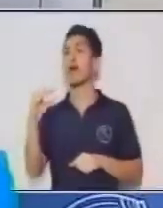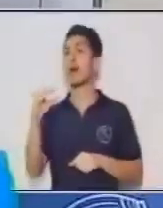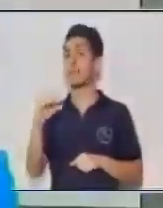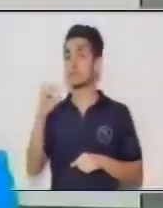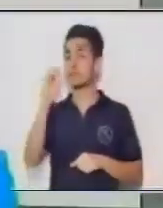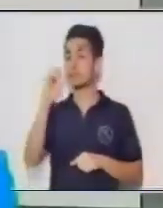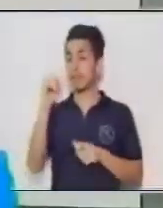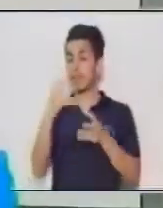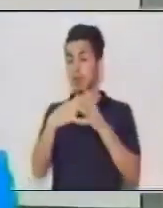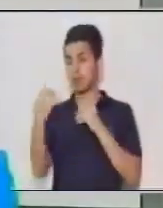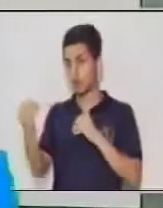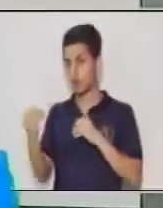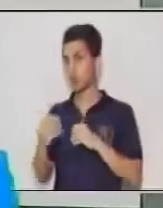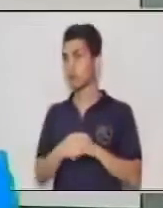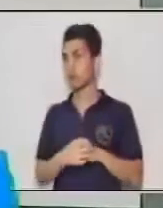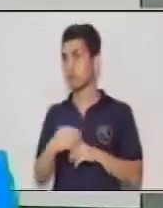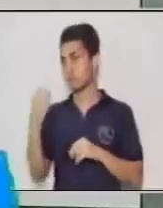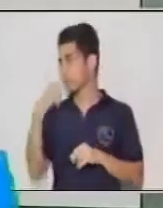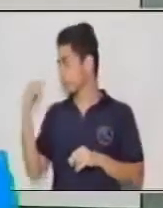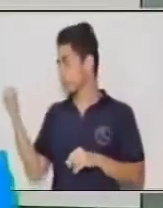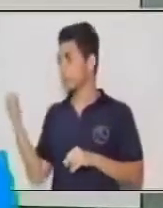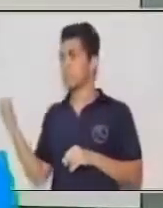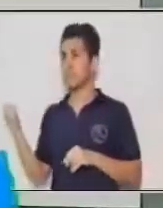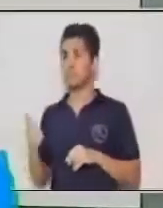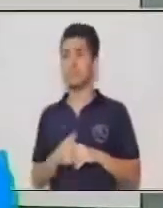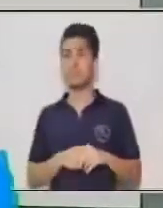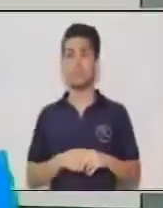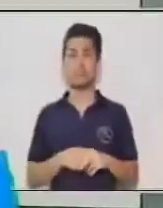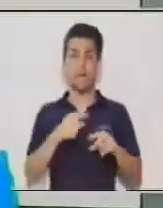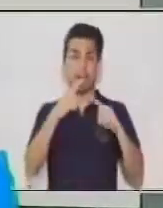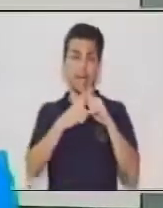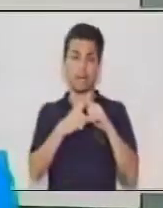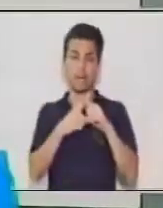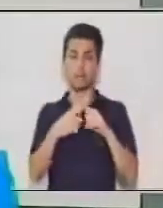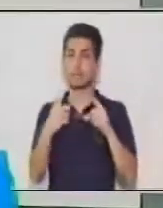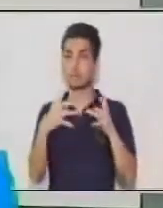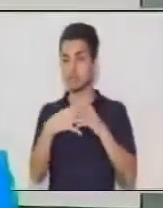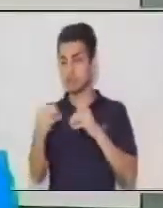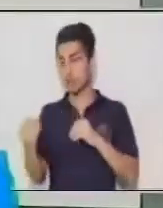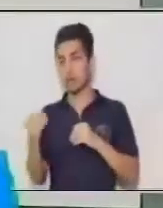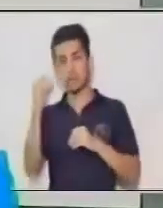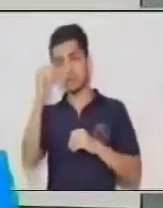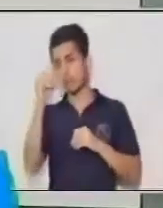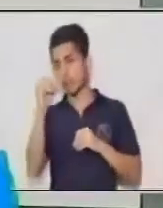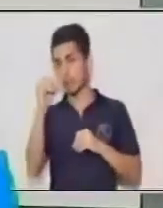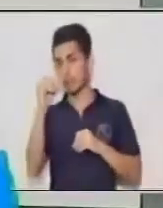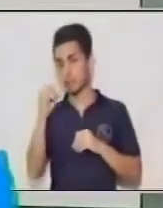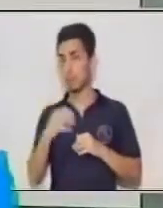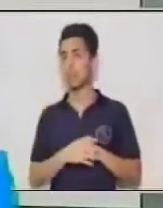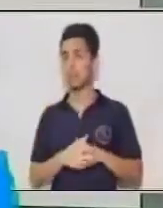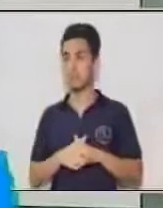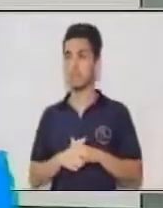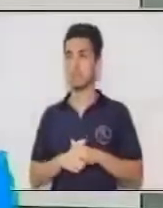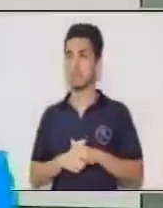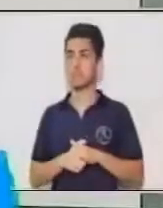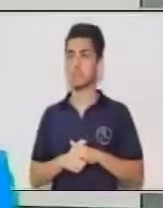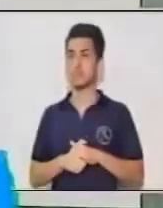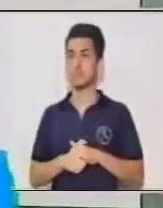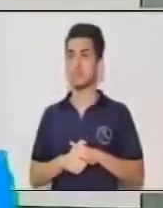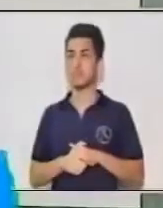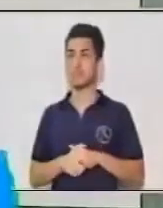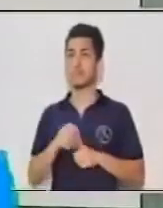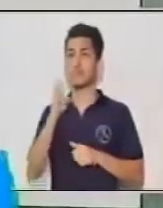cero. En este caso, es X igual a cero, ¿verdad? Es